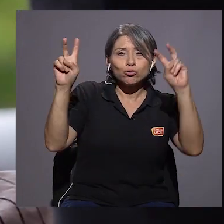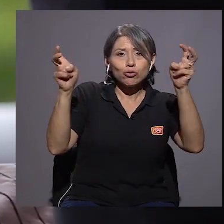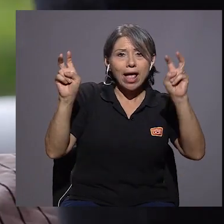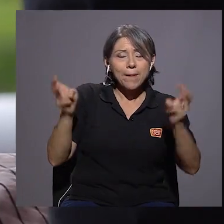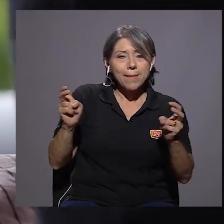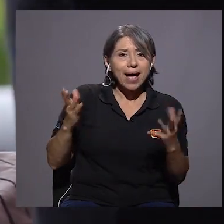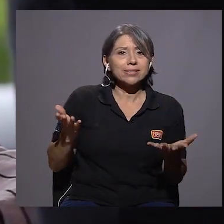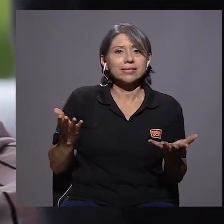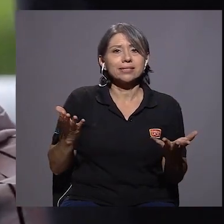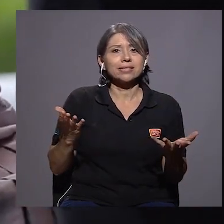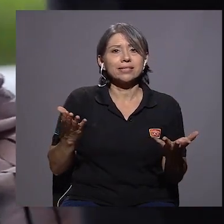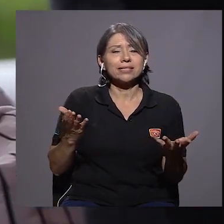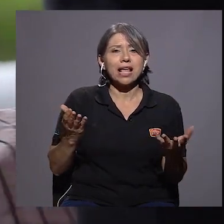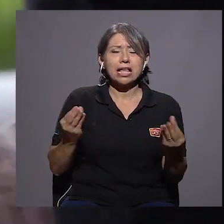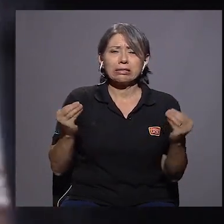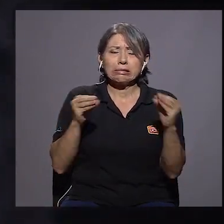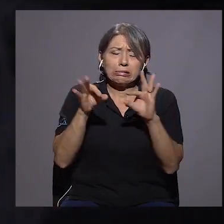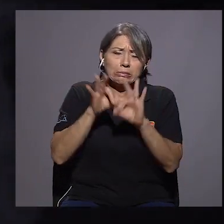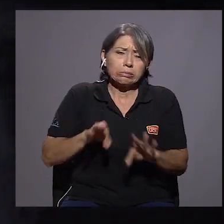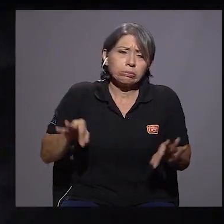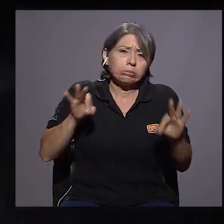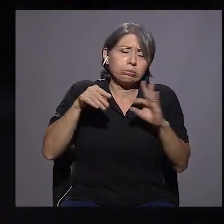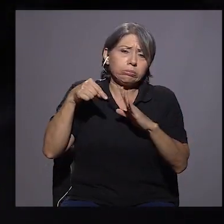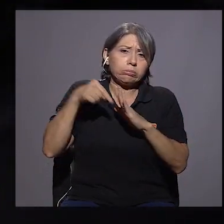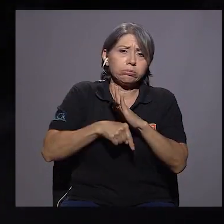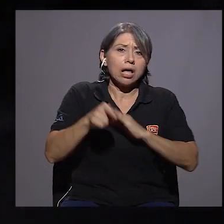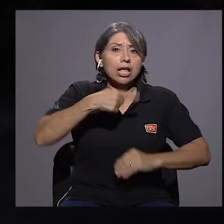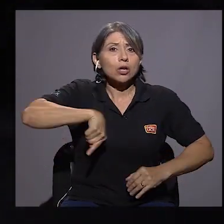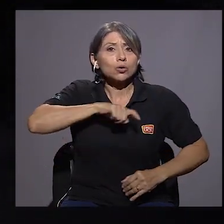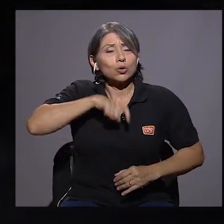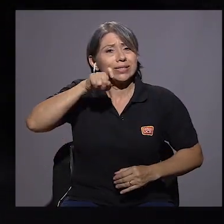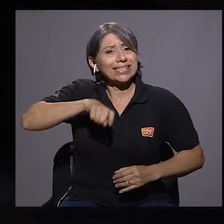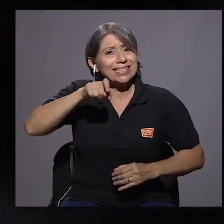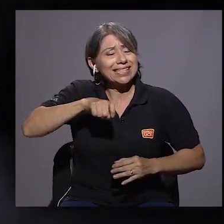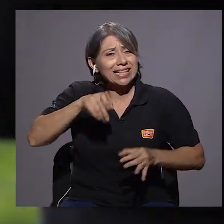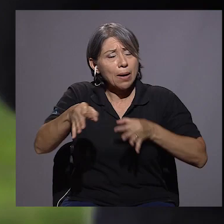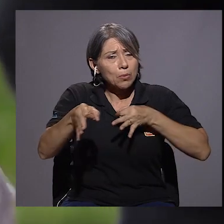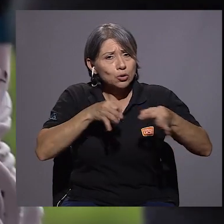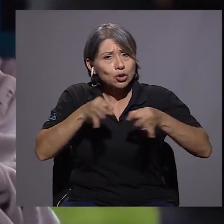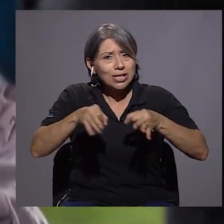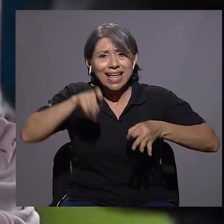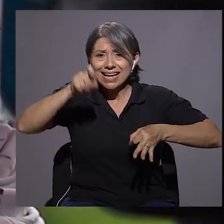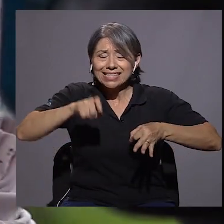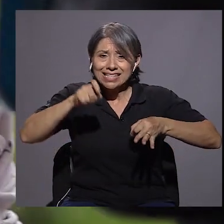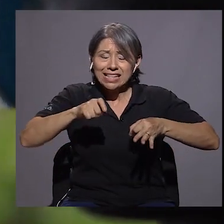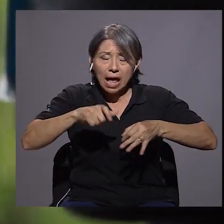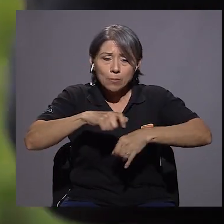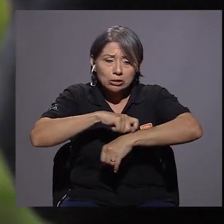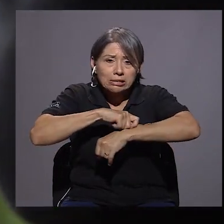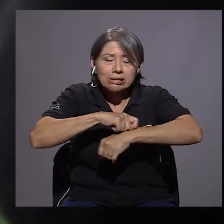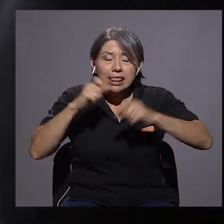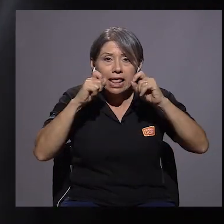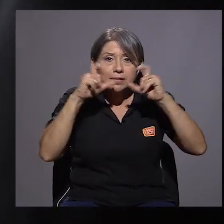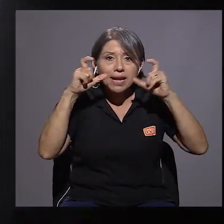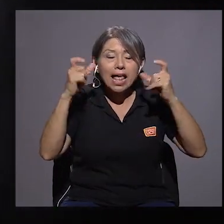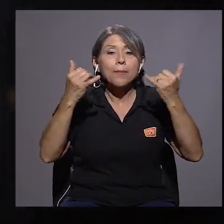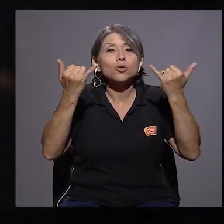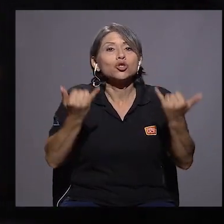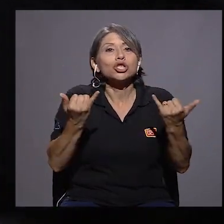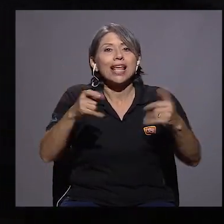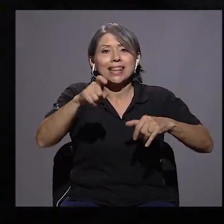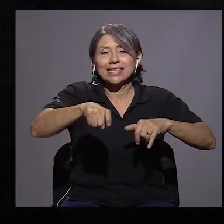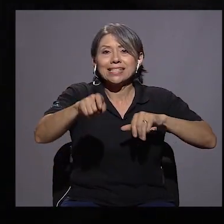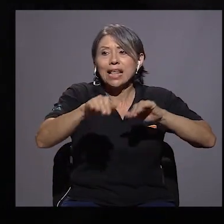Hay otros temas de fondo que necesitamos luchar, necesitamos despertarnos,